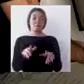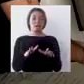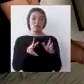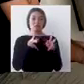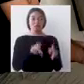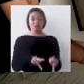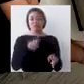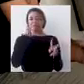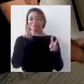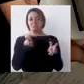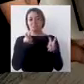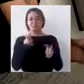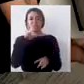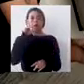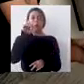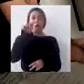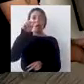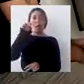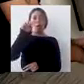La Dama de los Cabellos Ardientes.